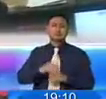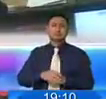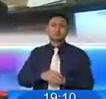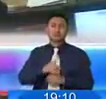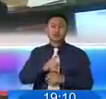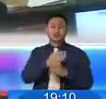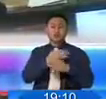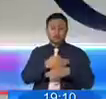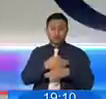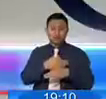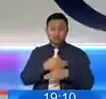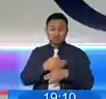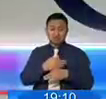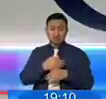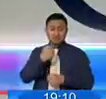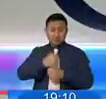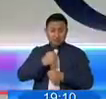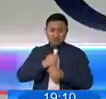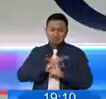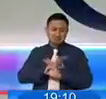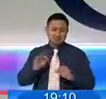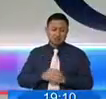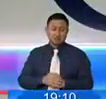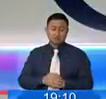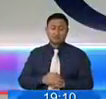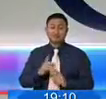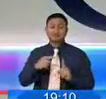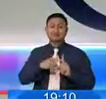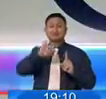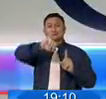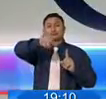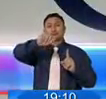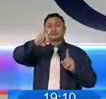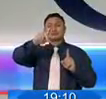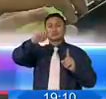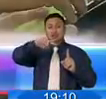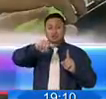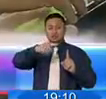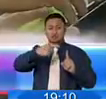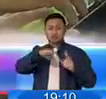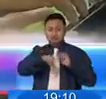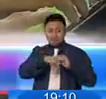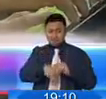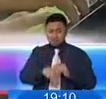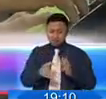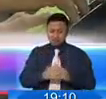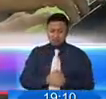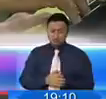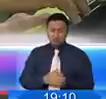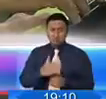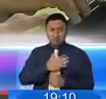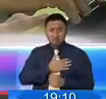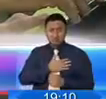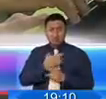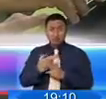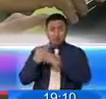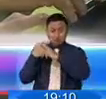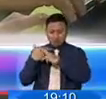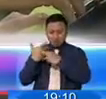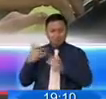incumplimiento de funciones. Al parecer para Ayal, esto no tendría sustento. Si hay algo que hemos hecho es cumplir con nuestras